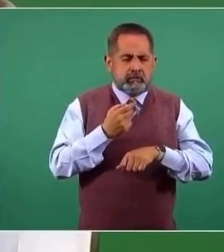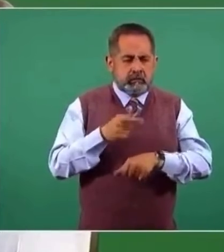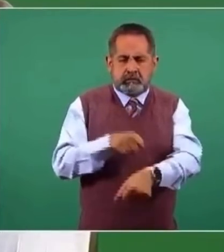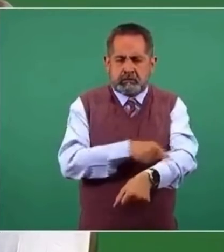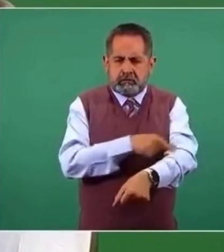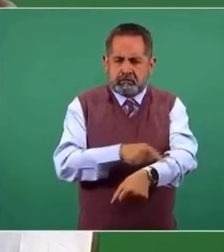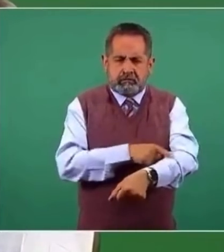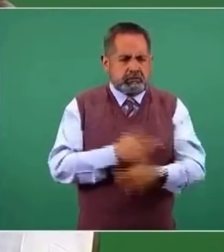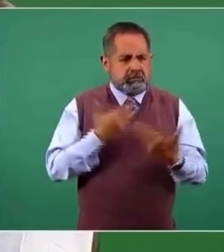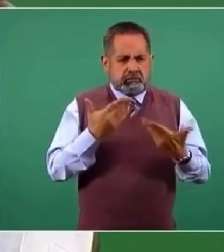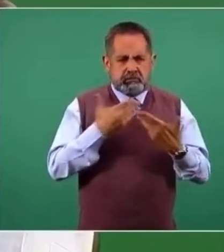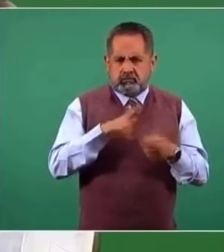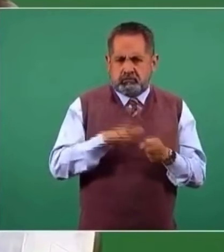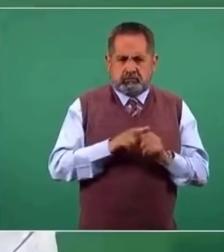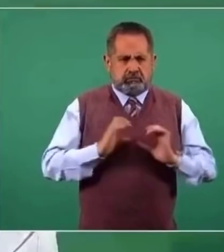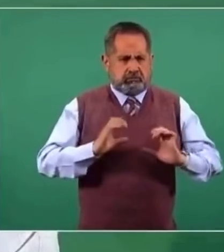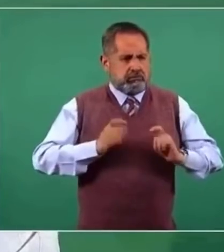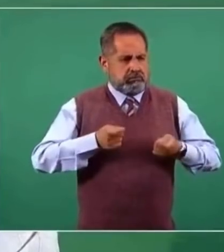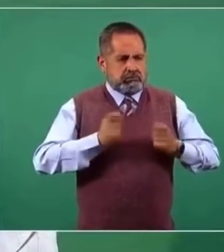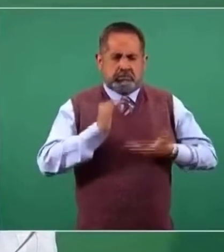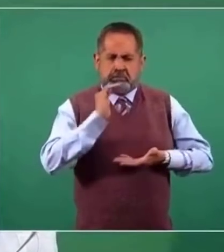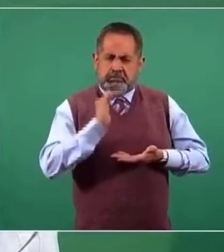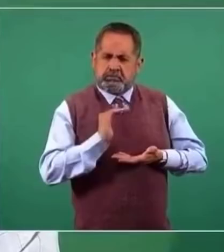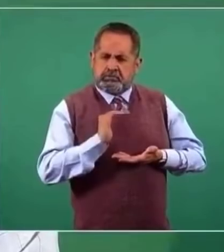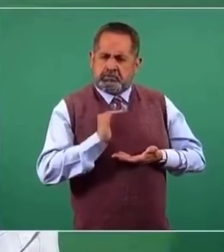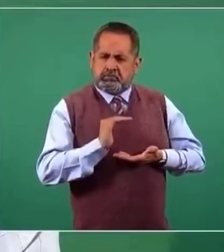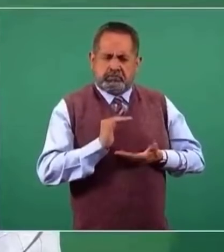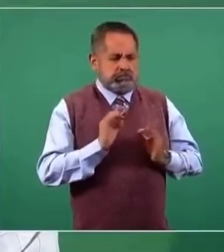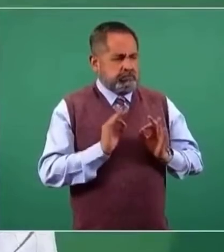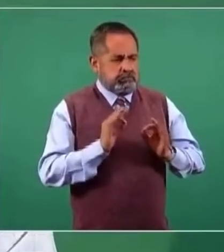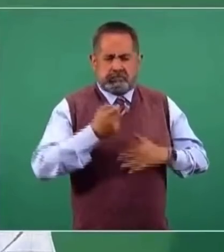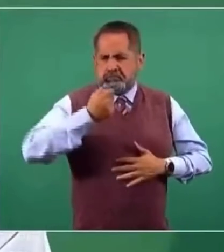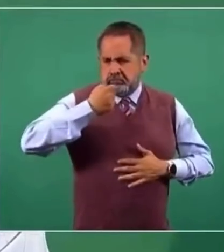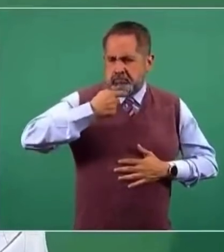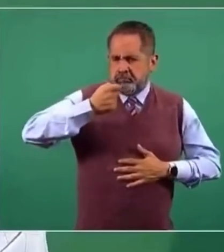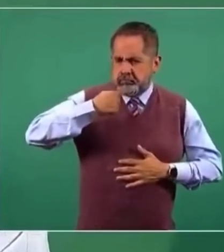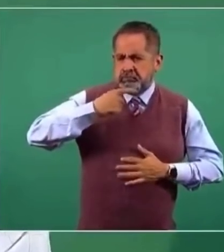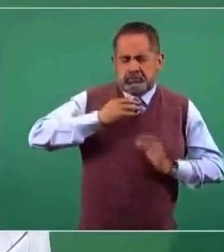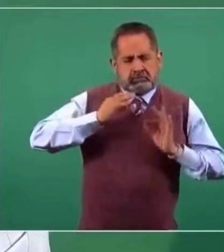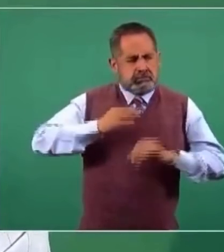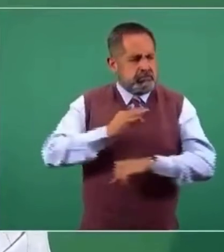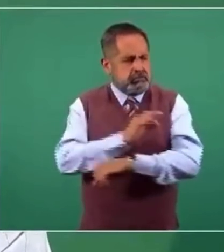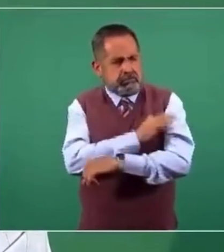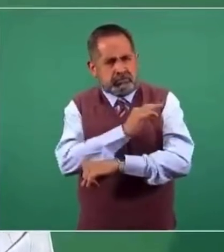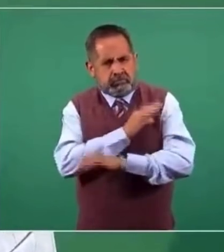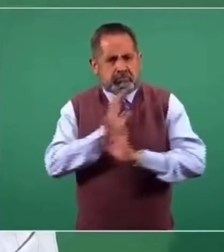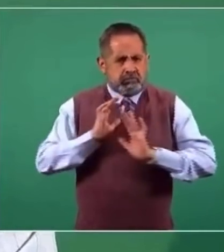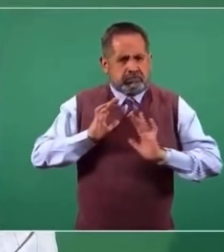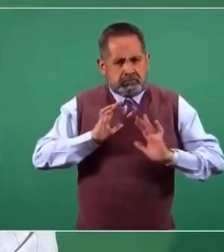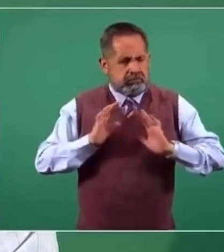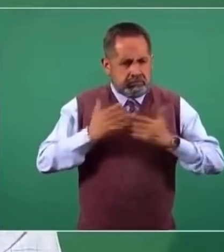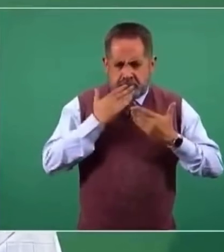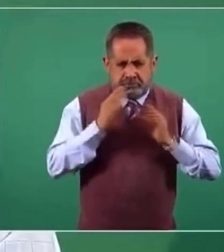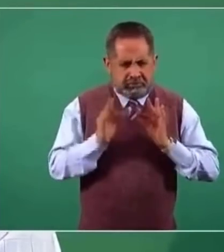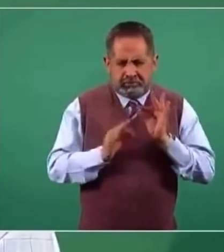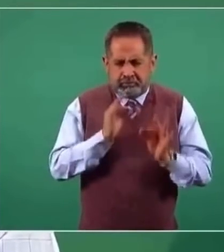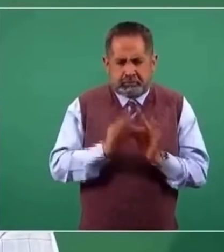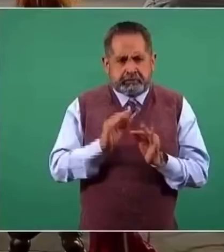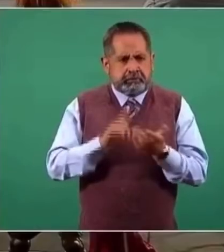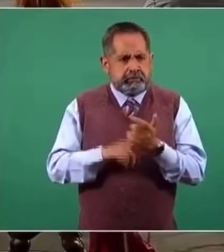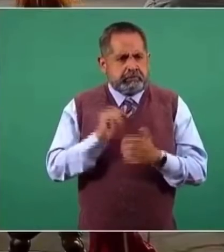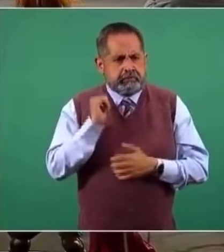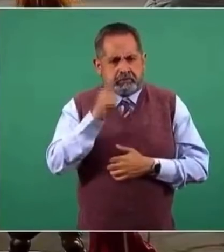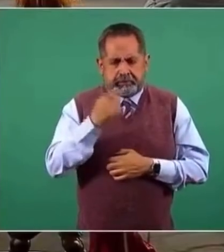glucosa están controlados, mantiene un tratamiento con medicamentos adecuado, tiene